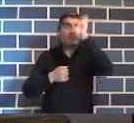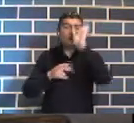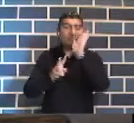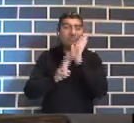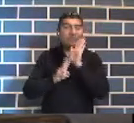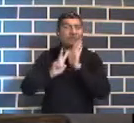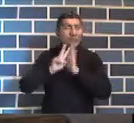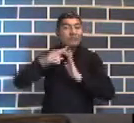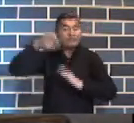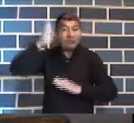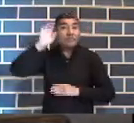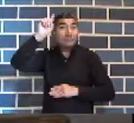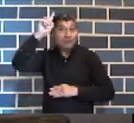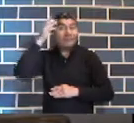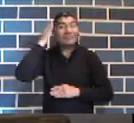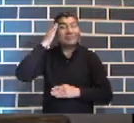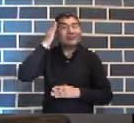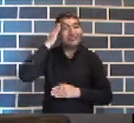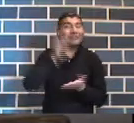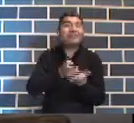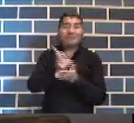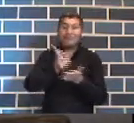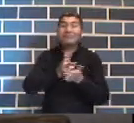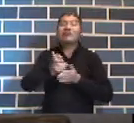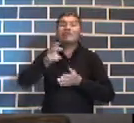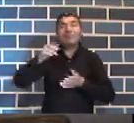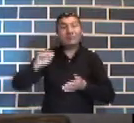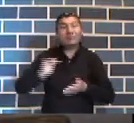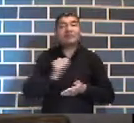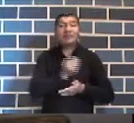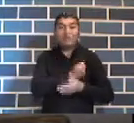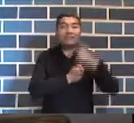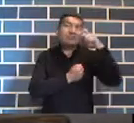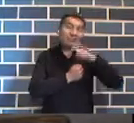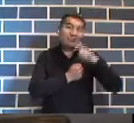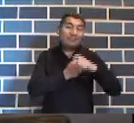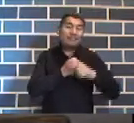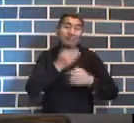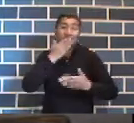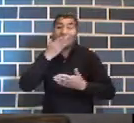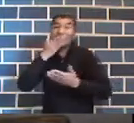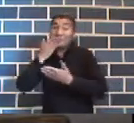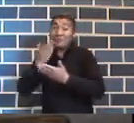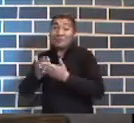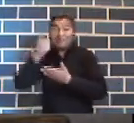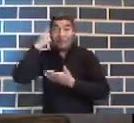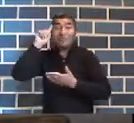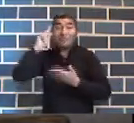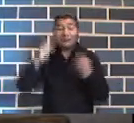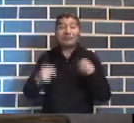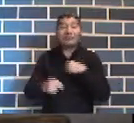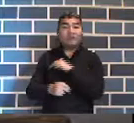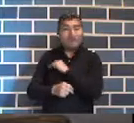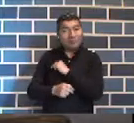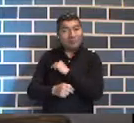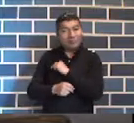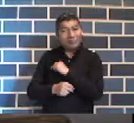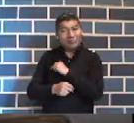dios sabe realmente lo que necesitamos y lo que es bueno para nosotros